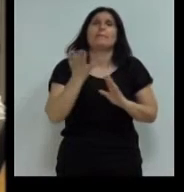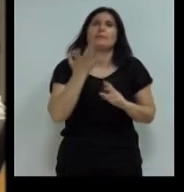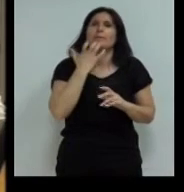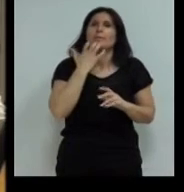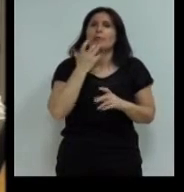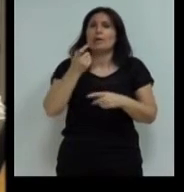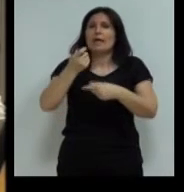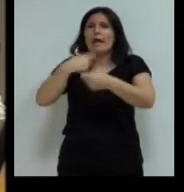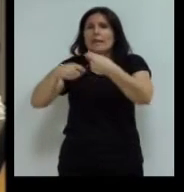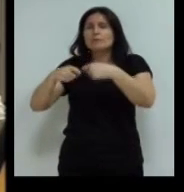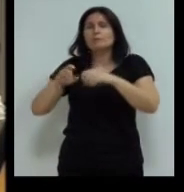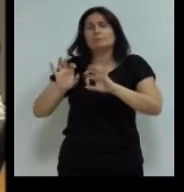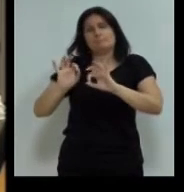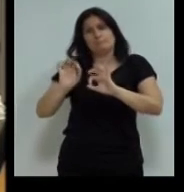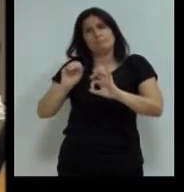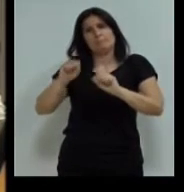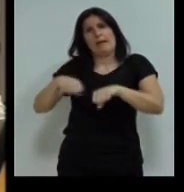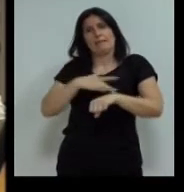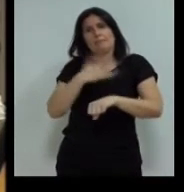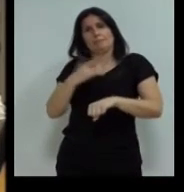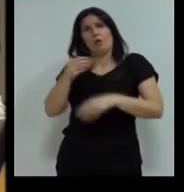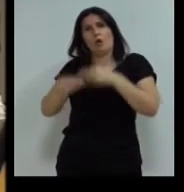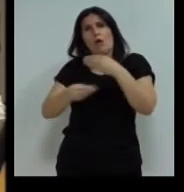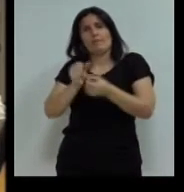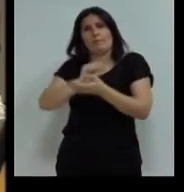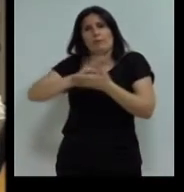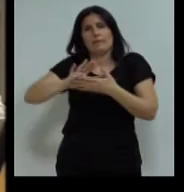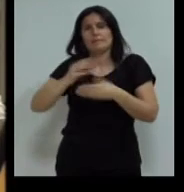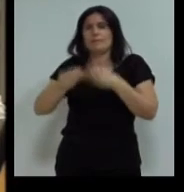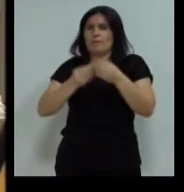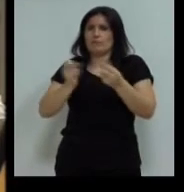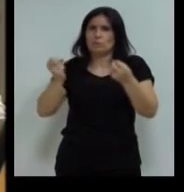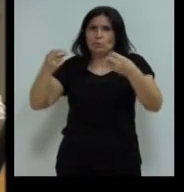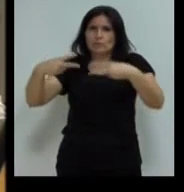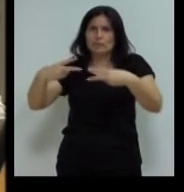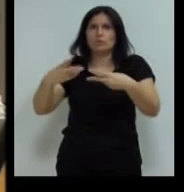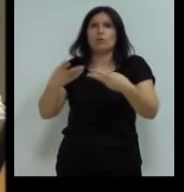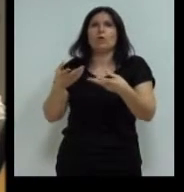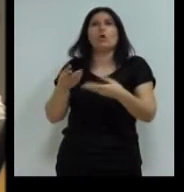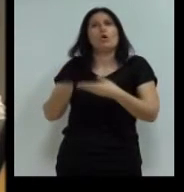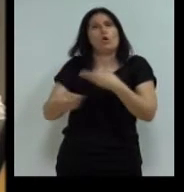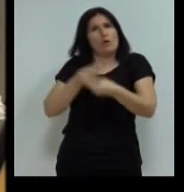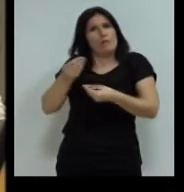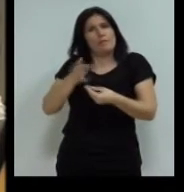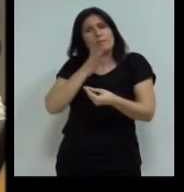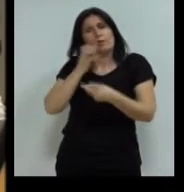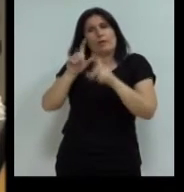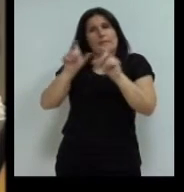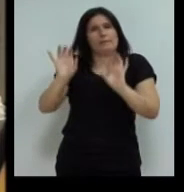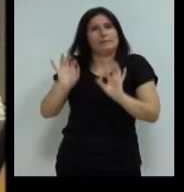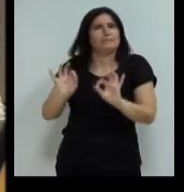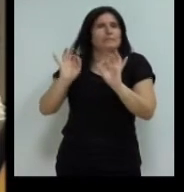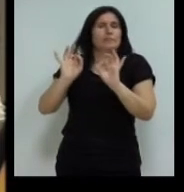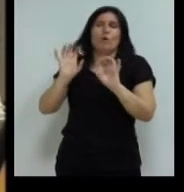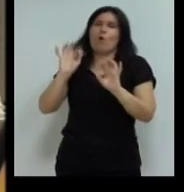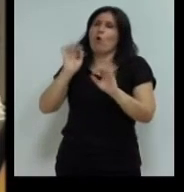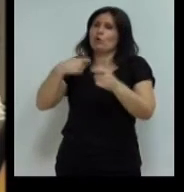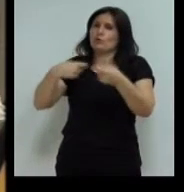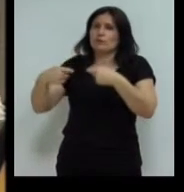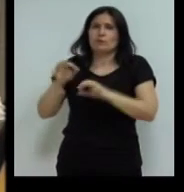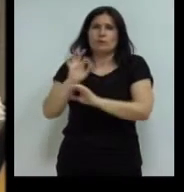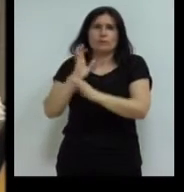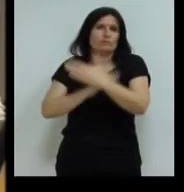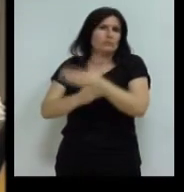lo hacemos. Pero mira, esto te lo vamos a subtitular, y lo hacemos por la empresa, y lo hacemos porque creemos, y lo hacemos